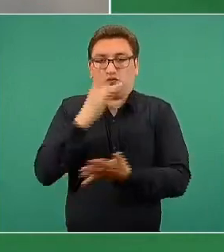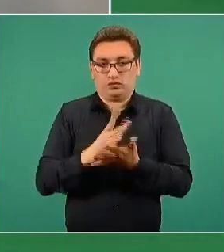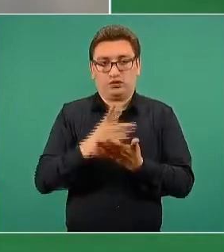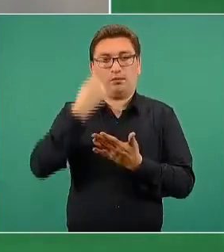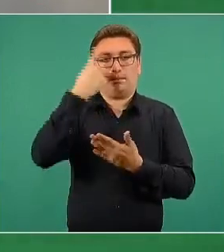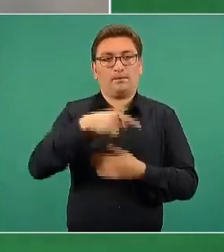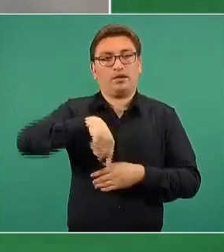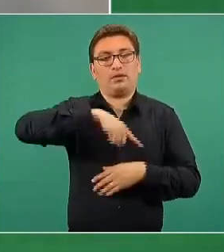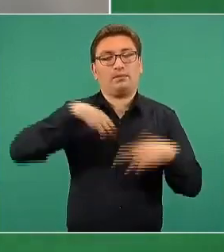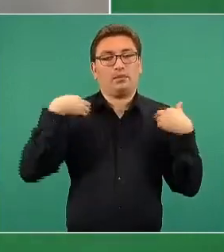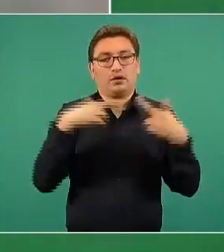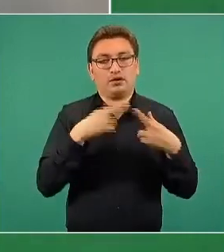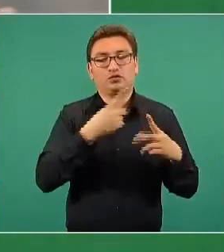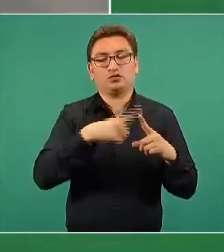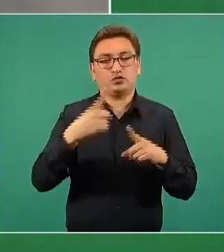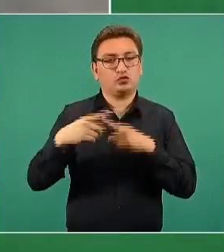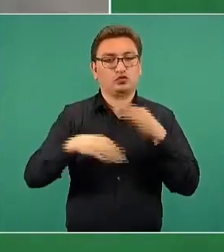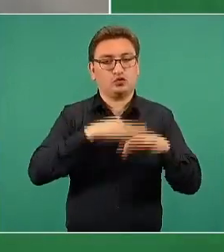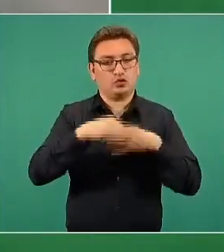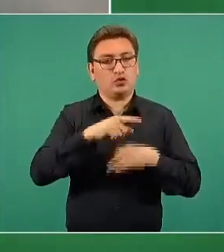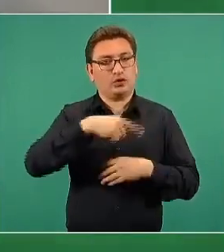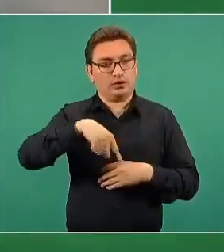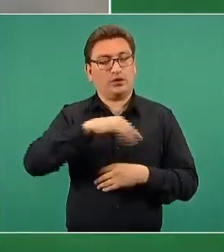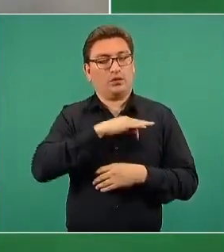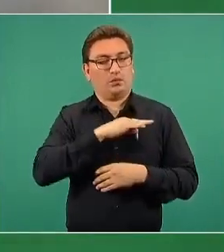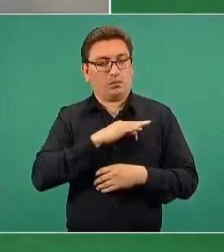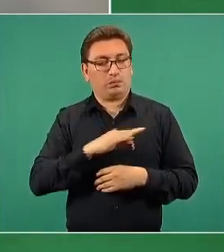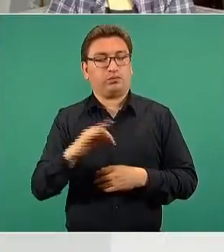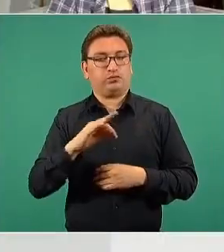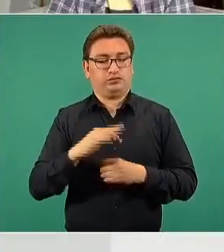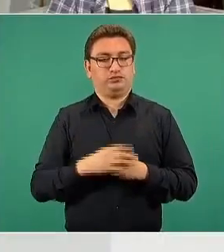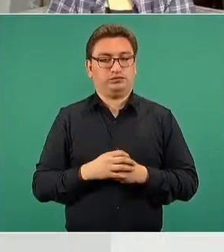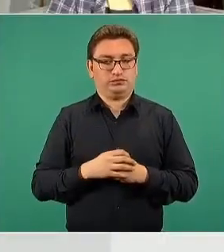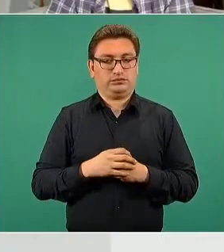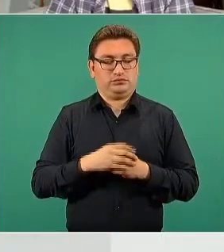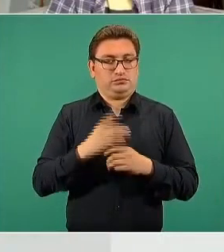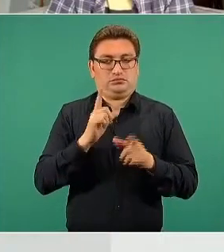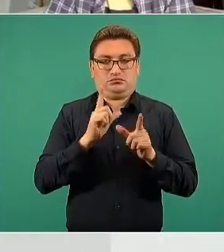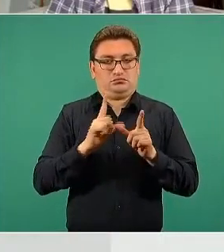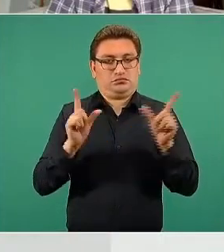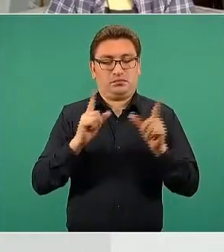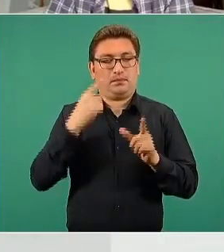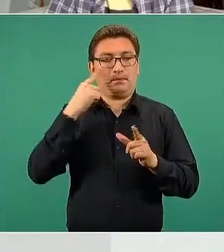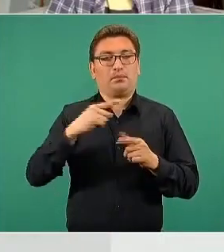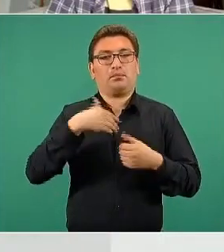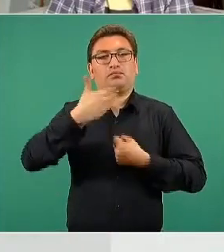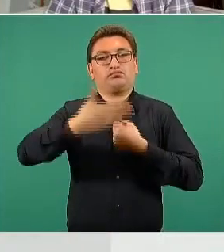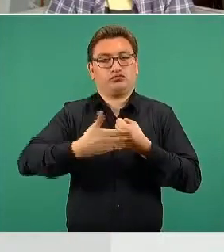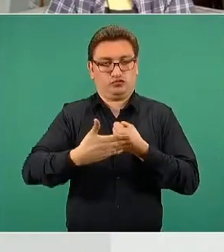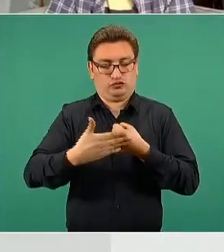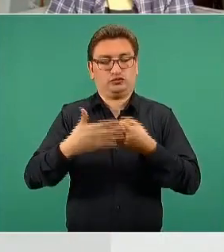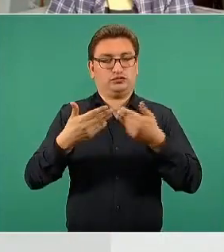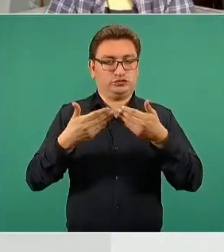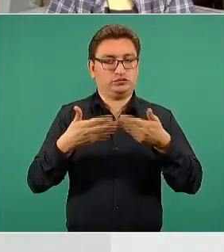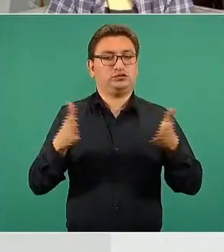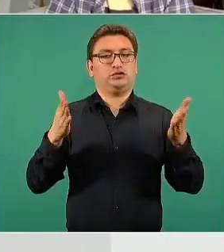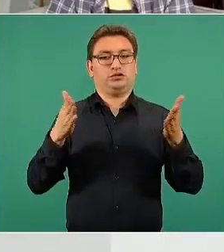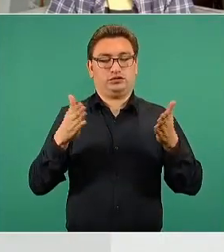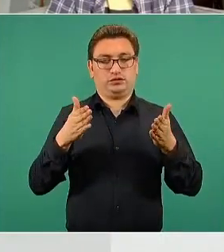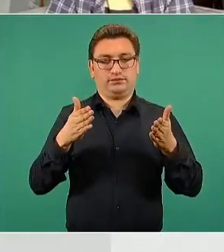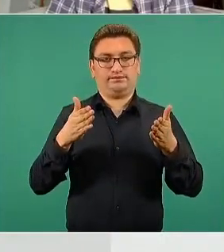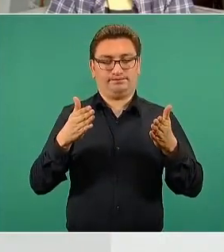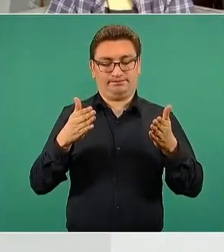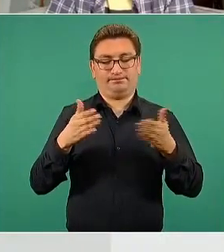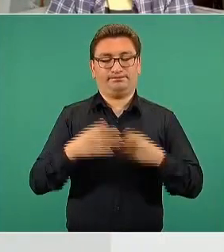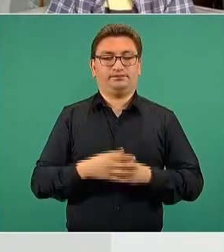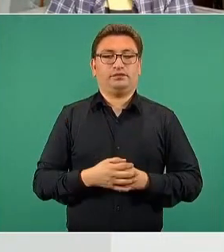sector educativo también ya listo para reactivarse durante los